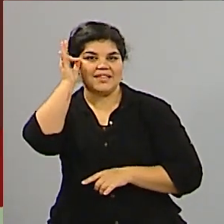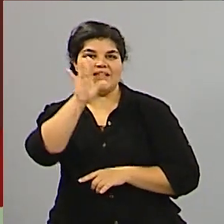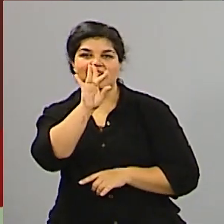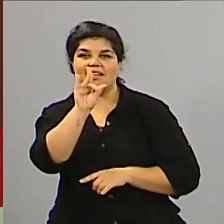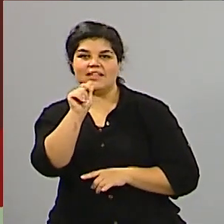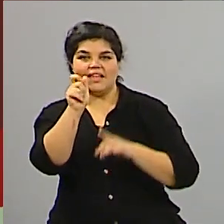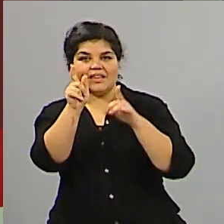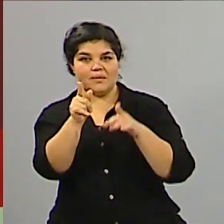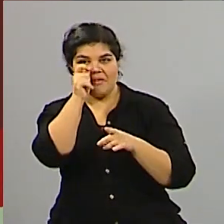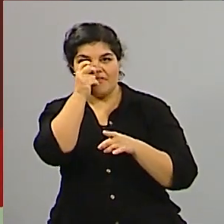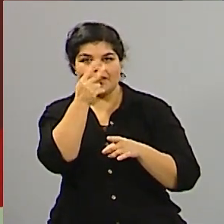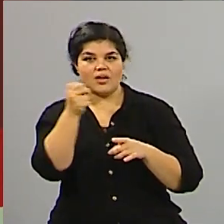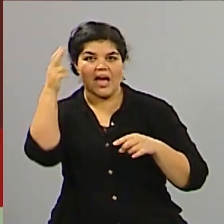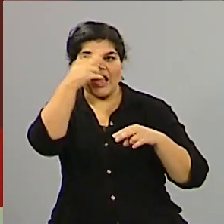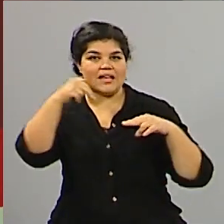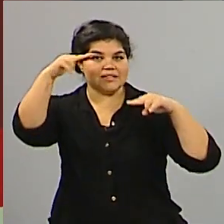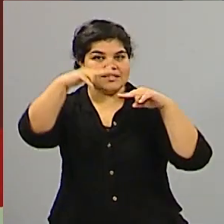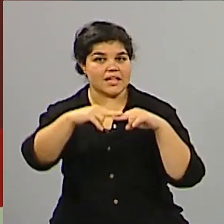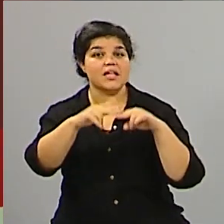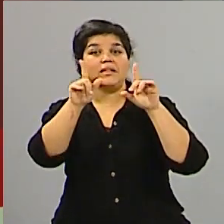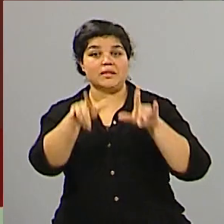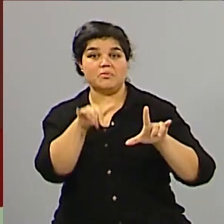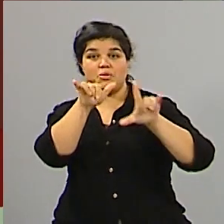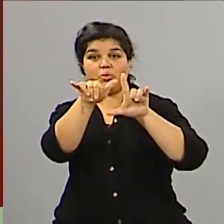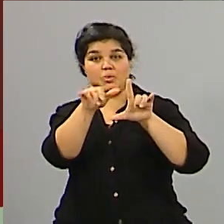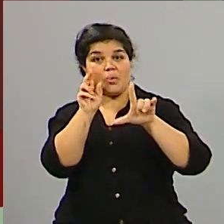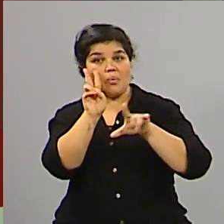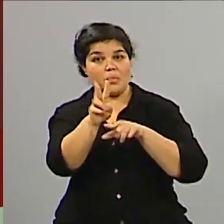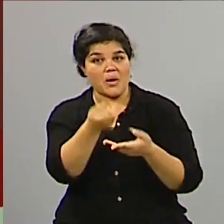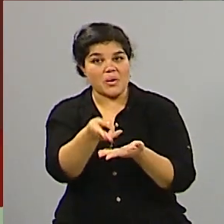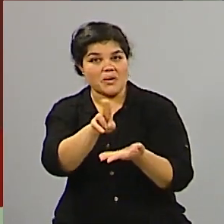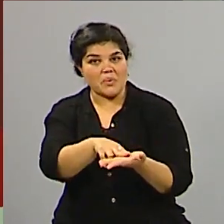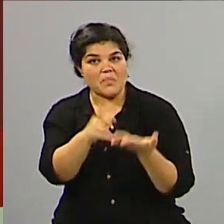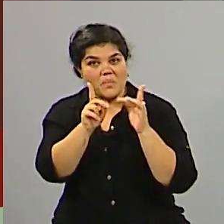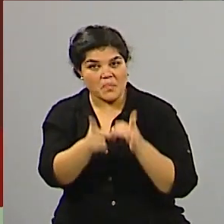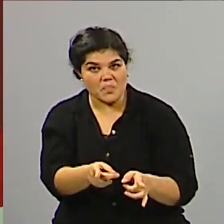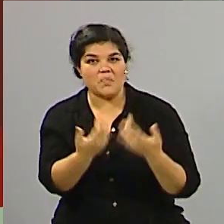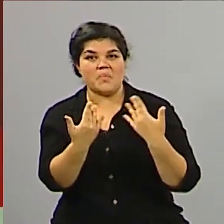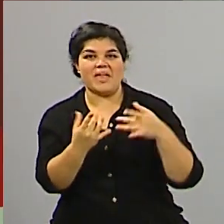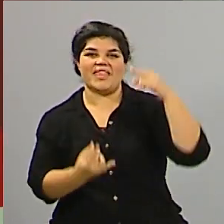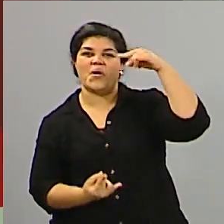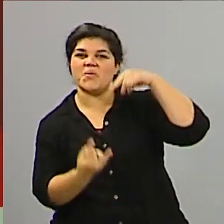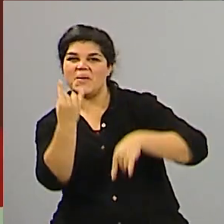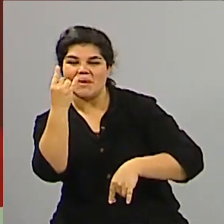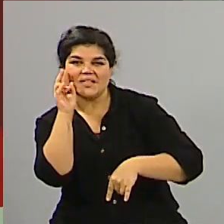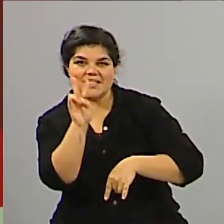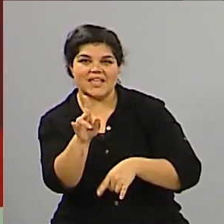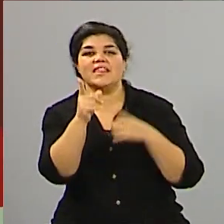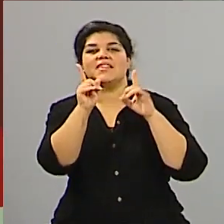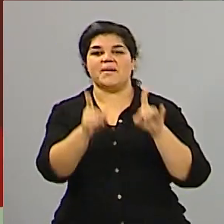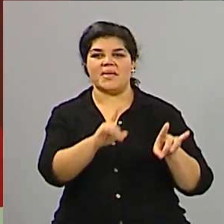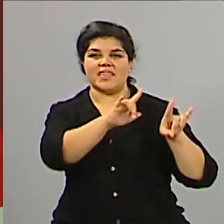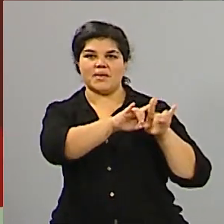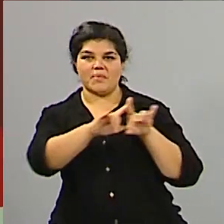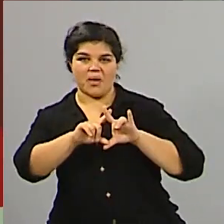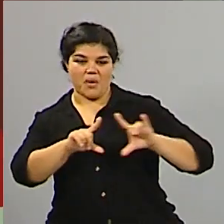ciudadano de la cuarta está muy disconforme. No es solamente el microcentro o la parte turística de